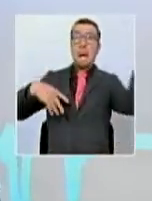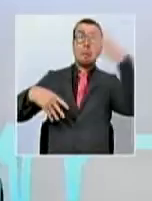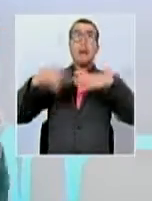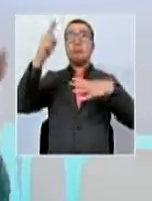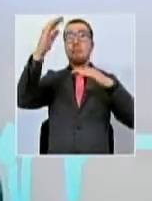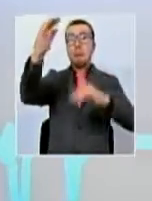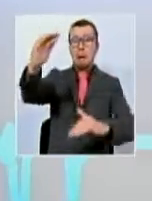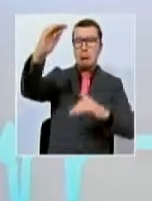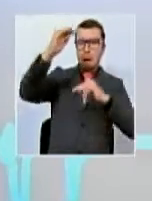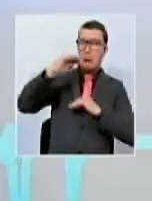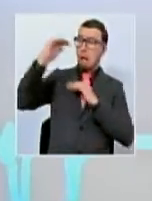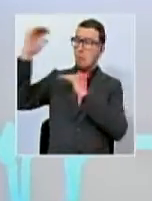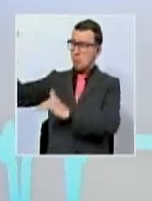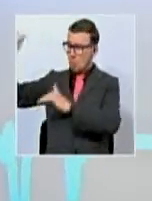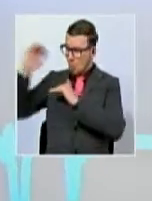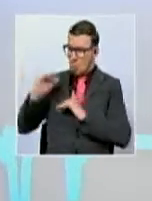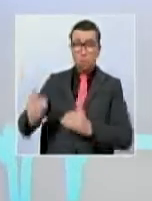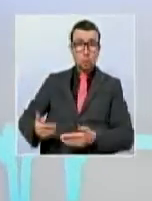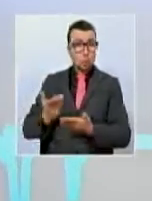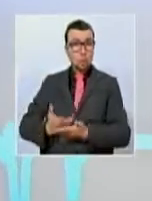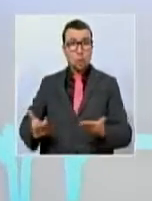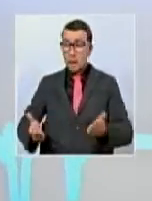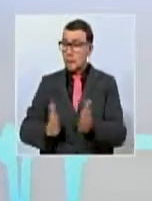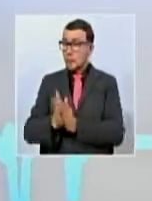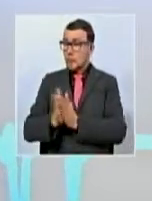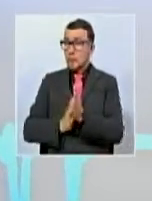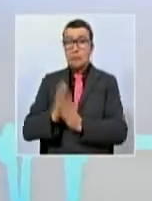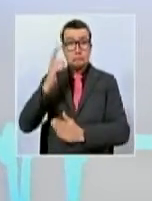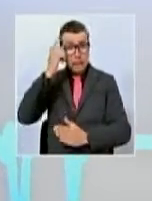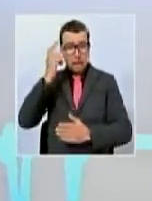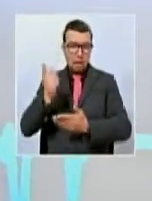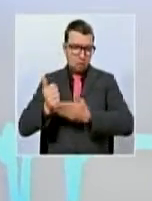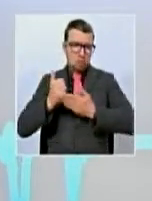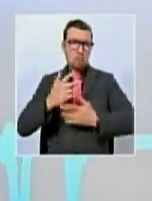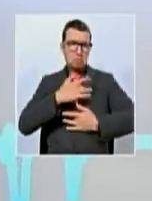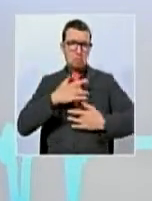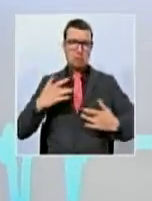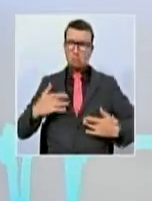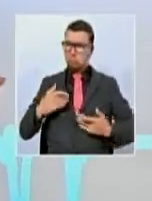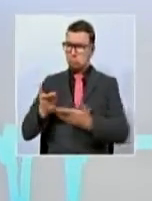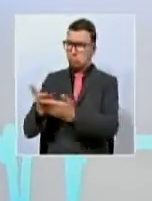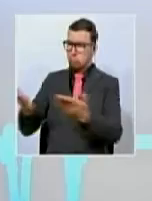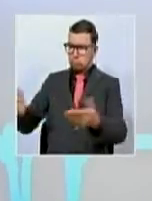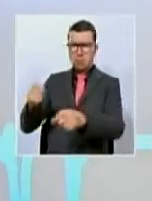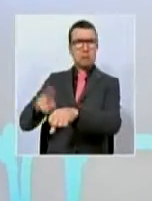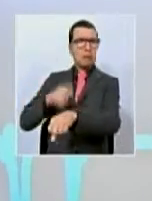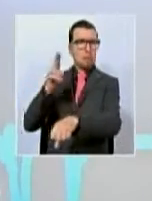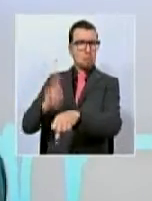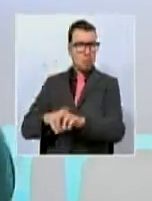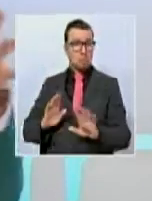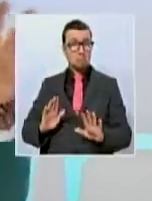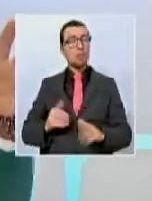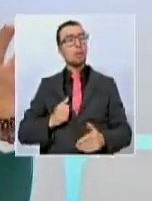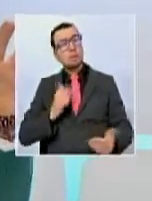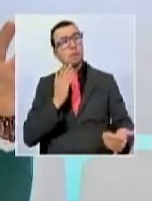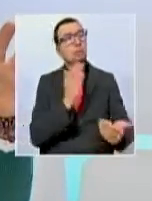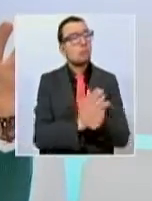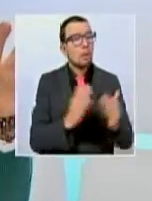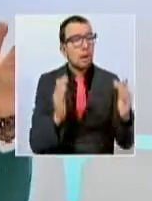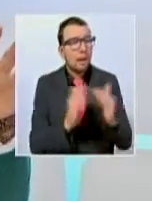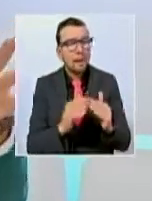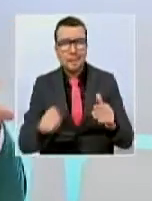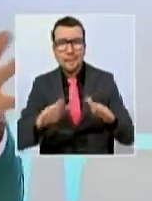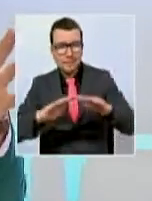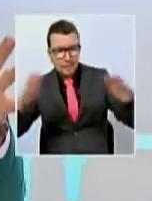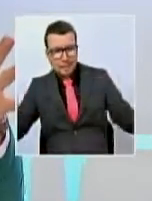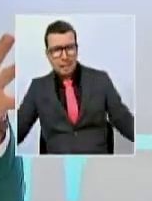manda cantidad de cosas para, pensando en el bien de la salud realmente. Y uno va a muchas casas y ve en sus mesas de comedor y en los